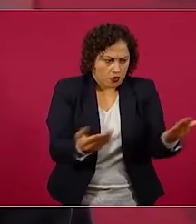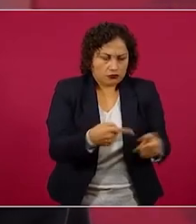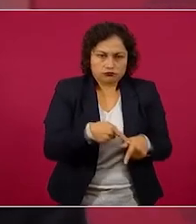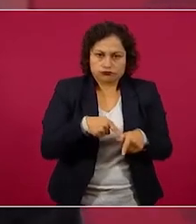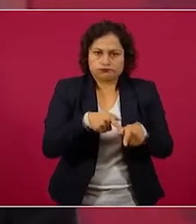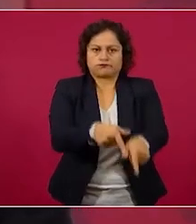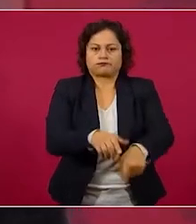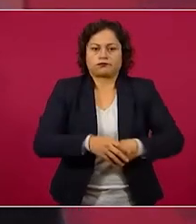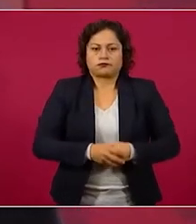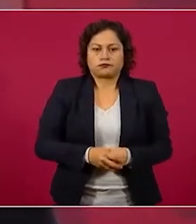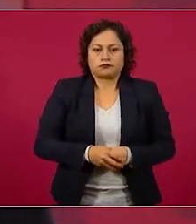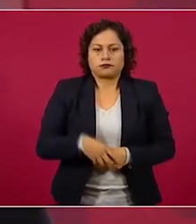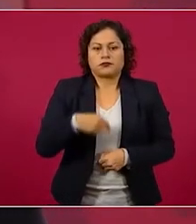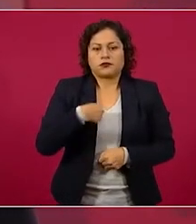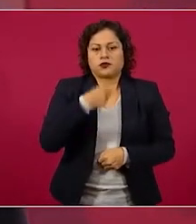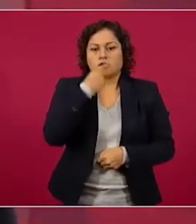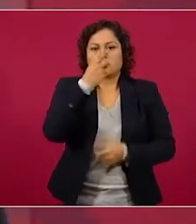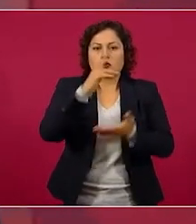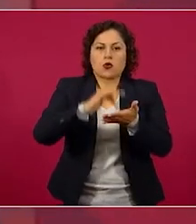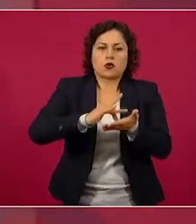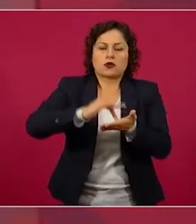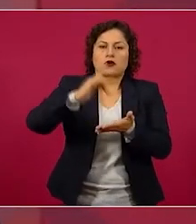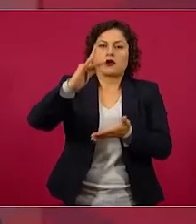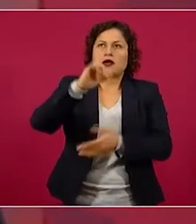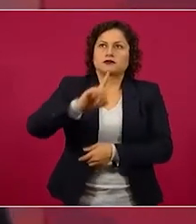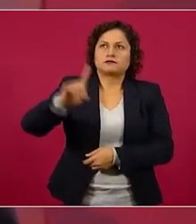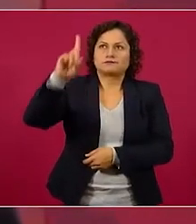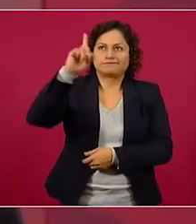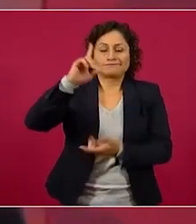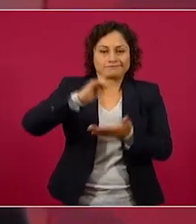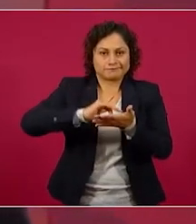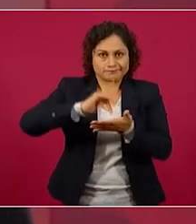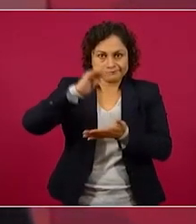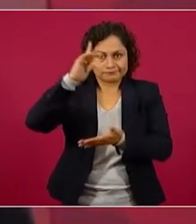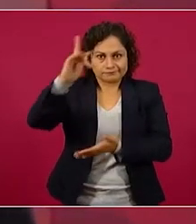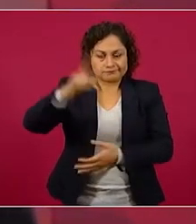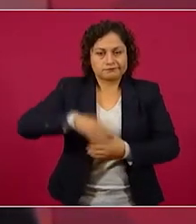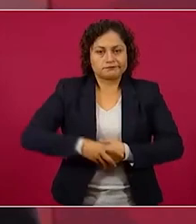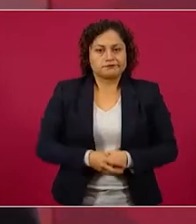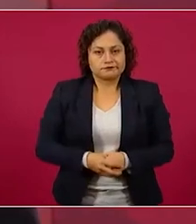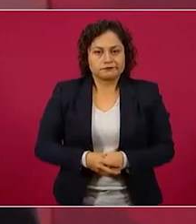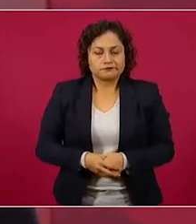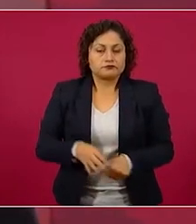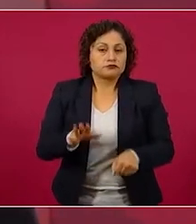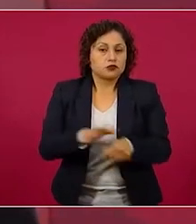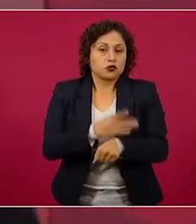y agradezco al Creador de que